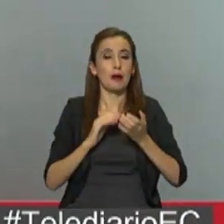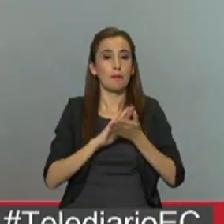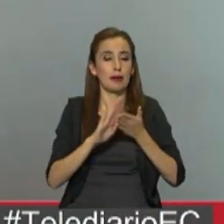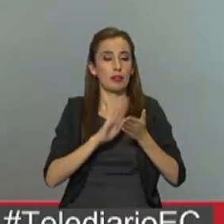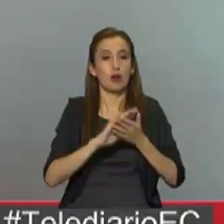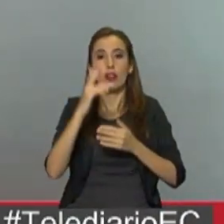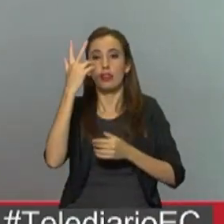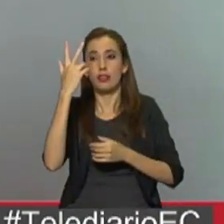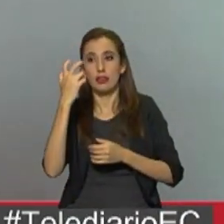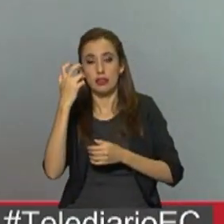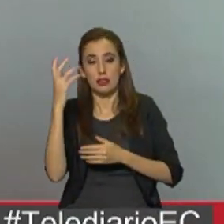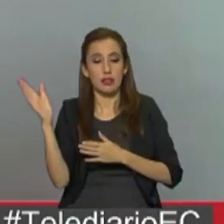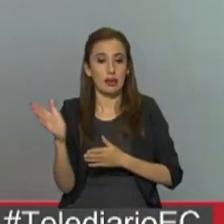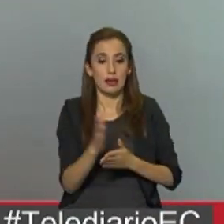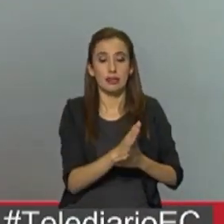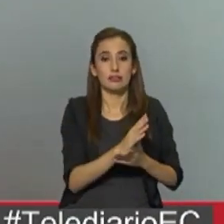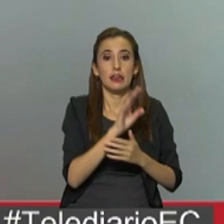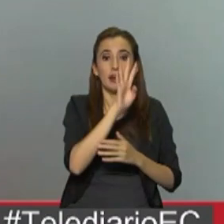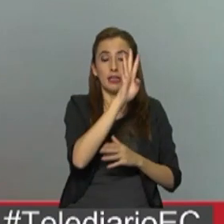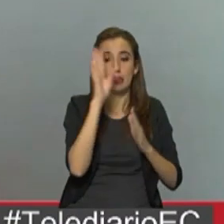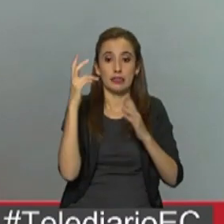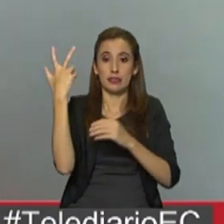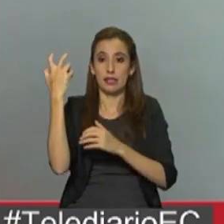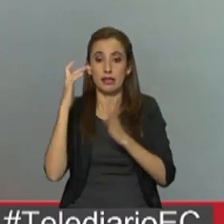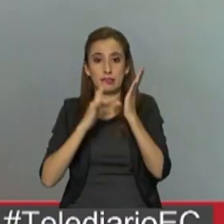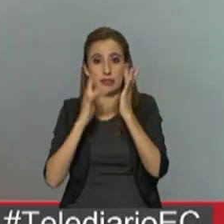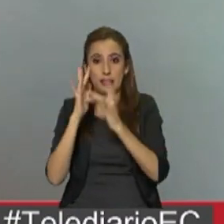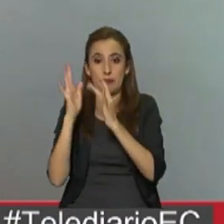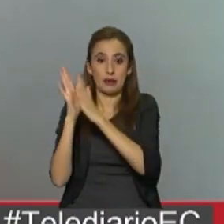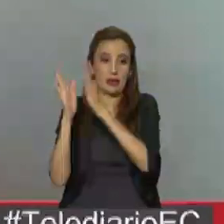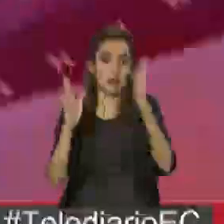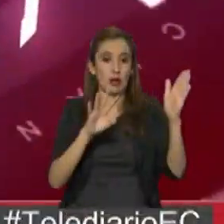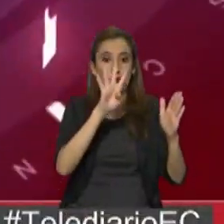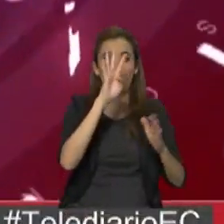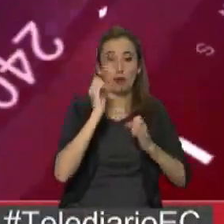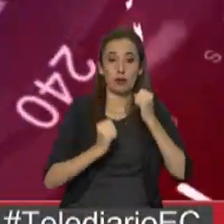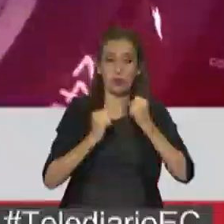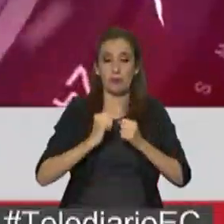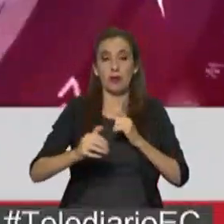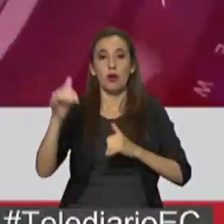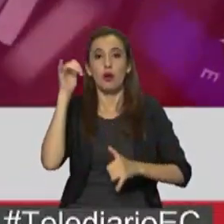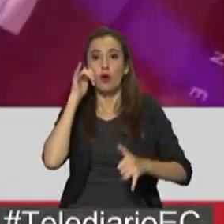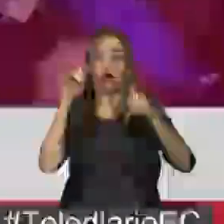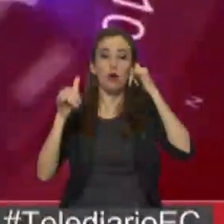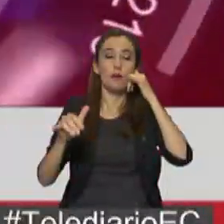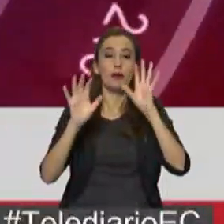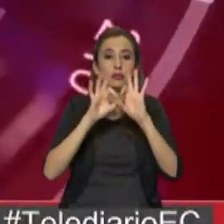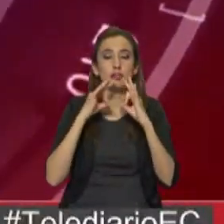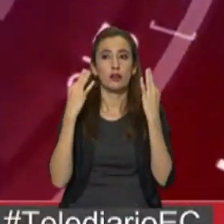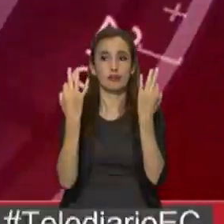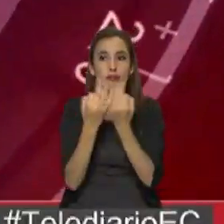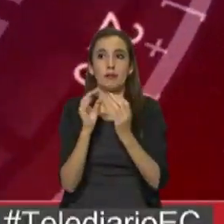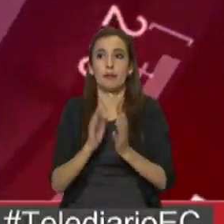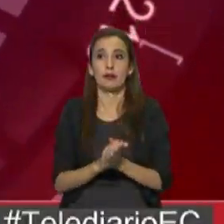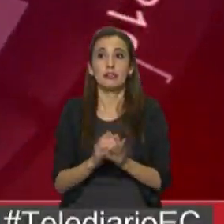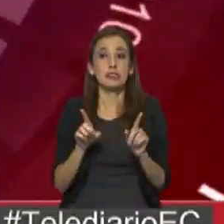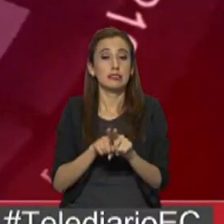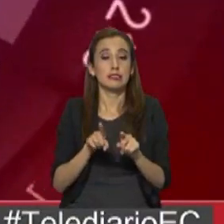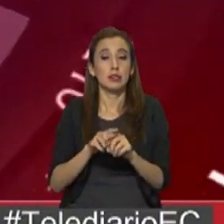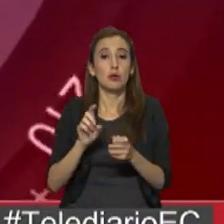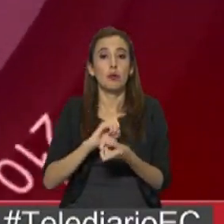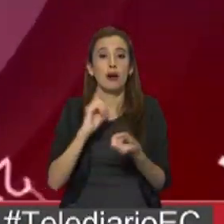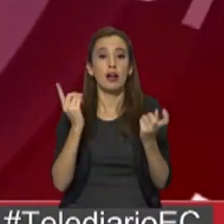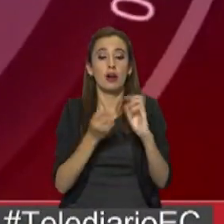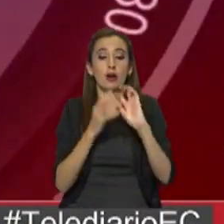de mayo estaremos ya comunicándonos con las familias además se reprogramó la entrega de la alimentación escolar